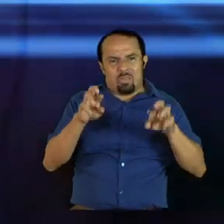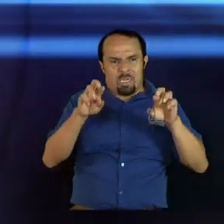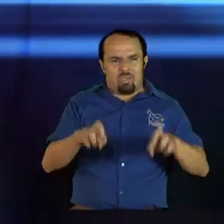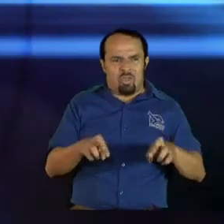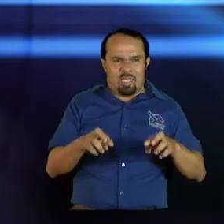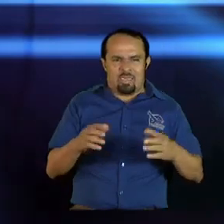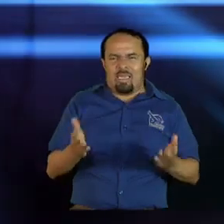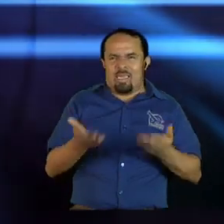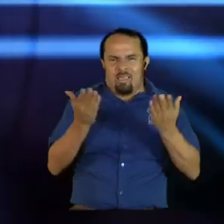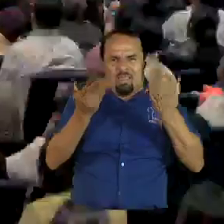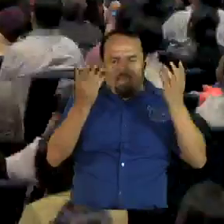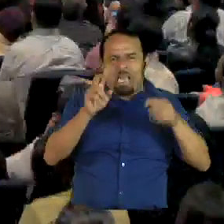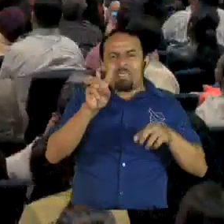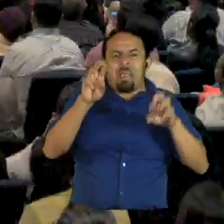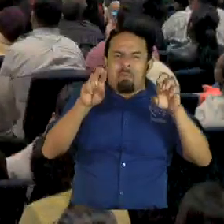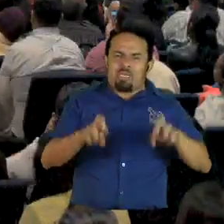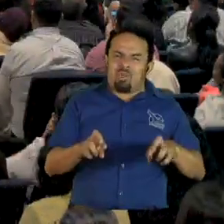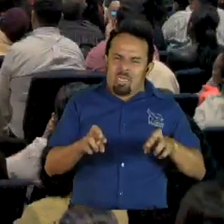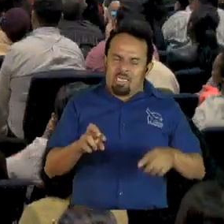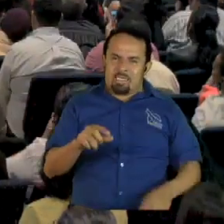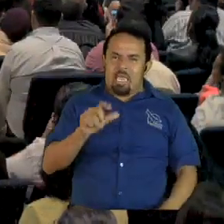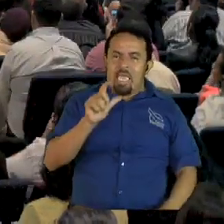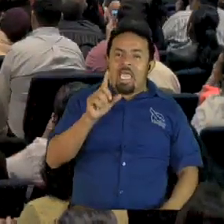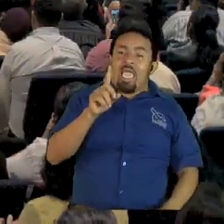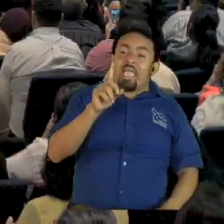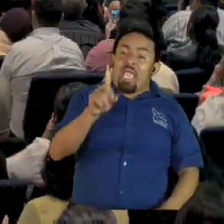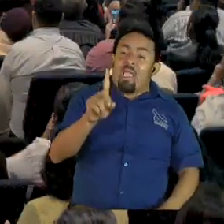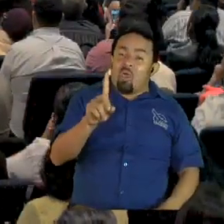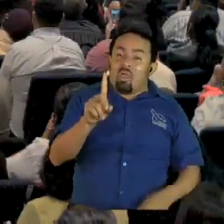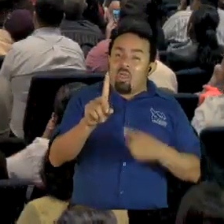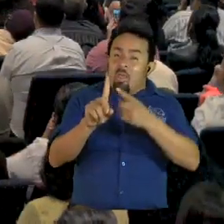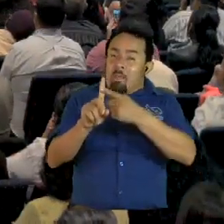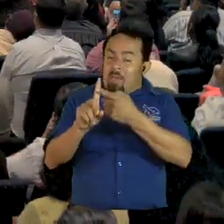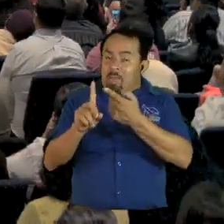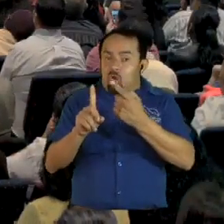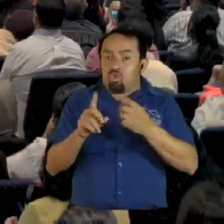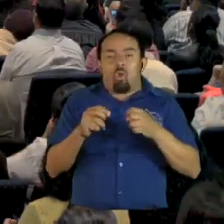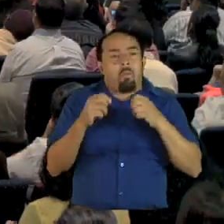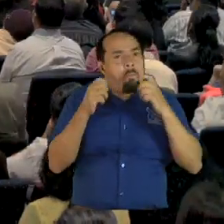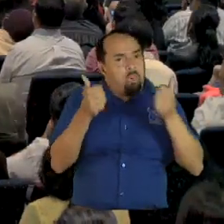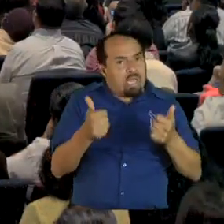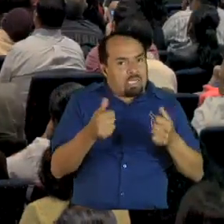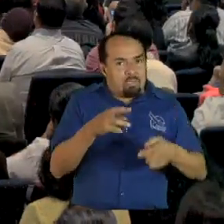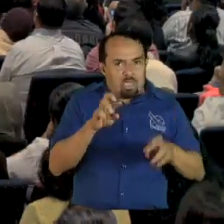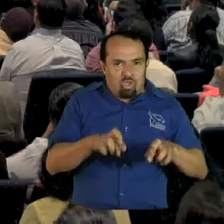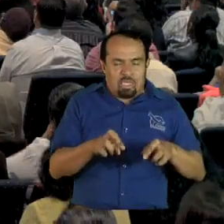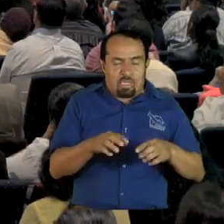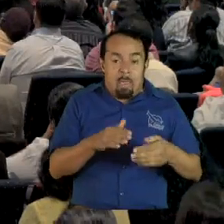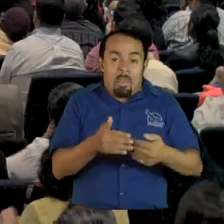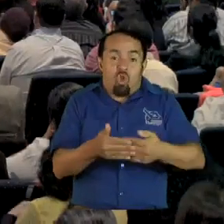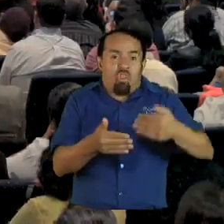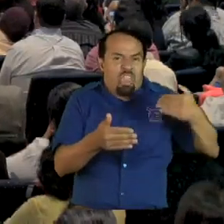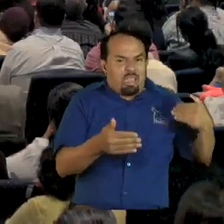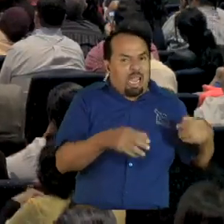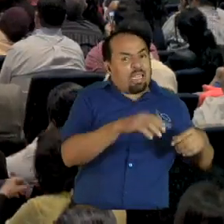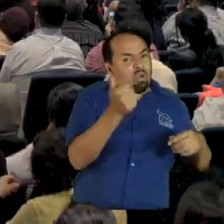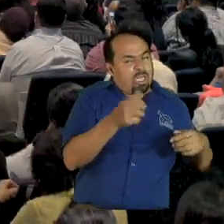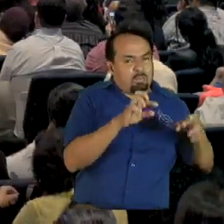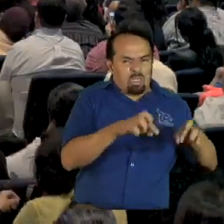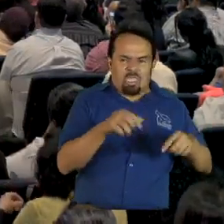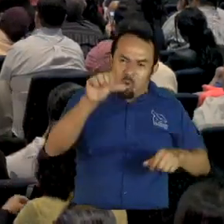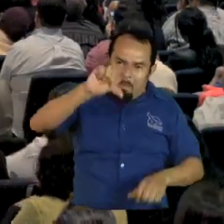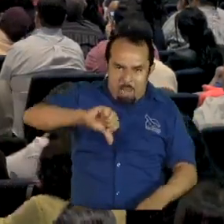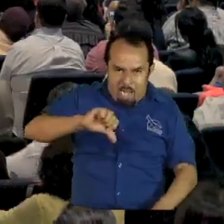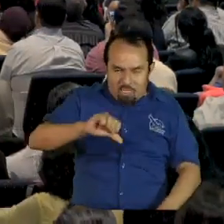doble ánimo, vosotros, los de doble ánimo, purificad vuestros corazones. El tener doble ánimo, no